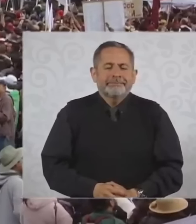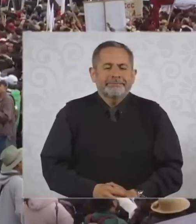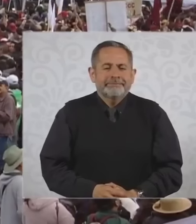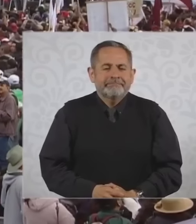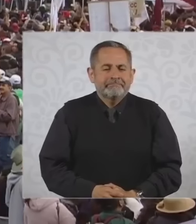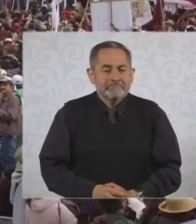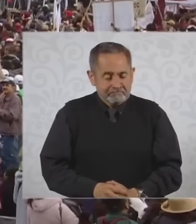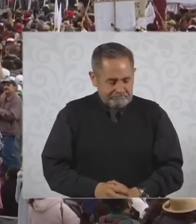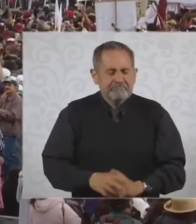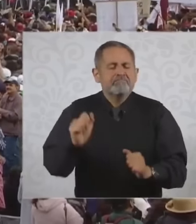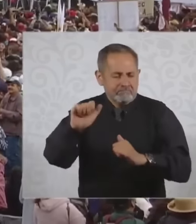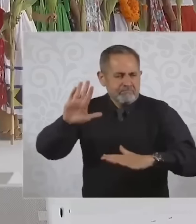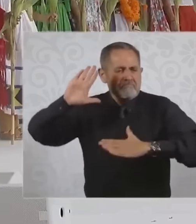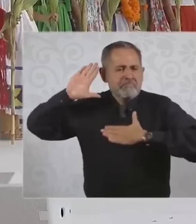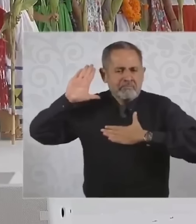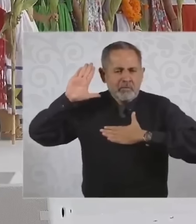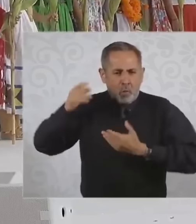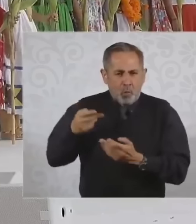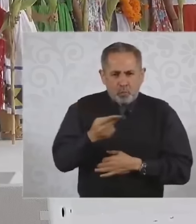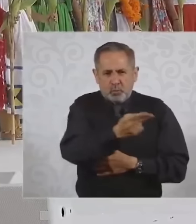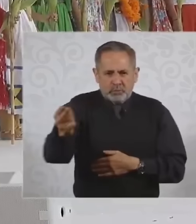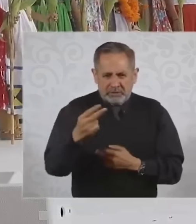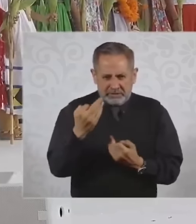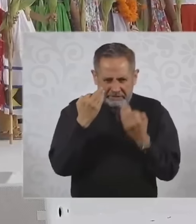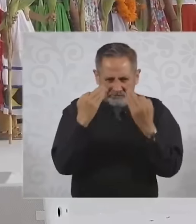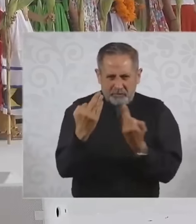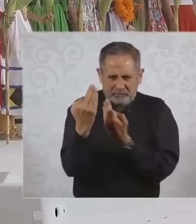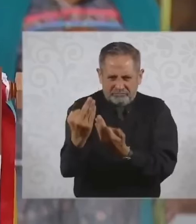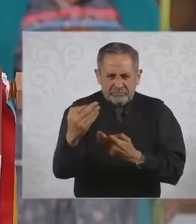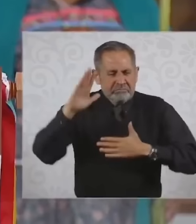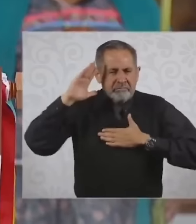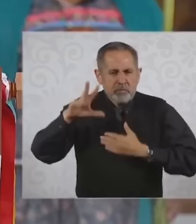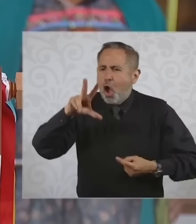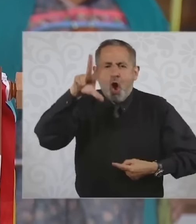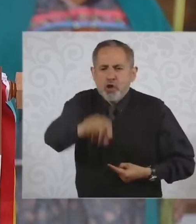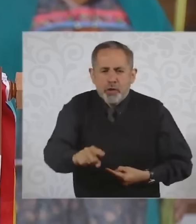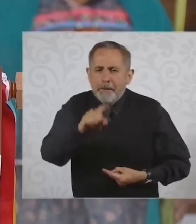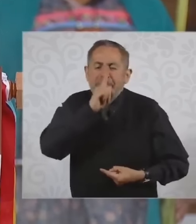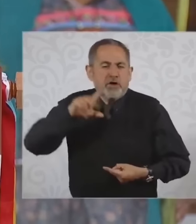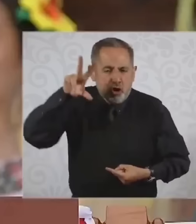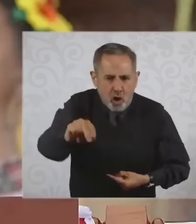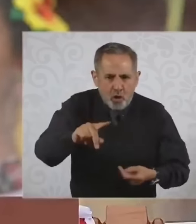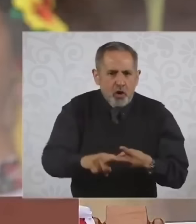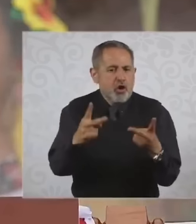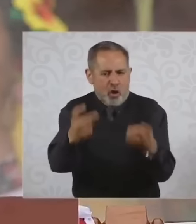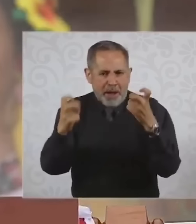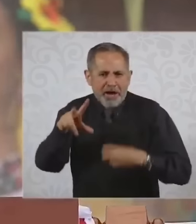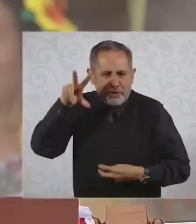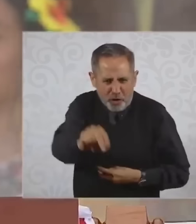Me comprometo con ustedes a no mentir, a no